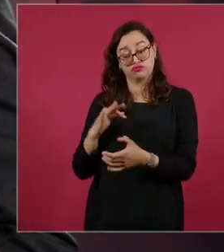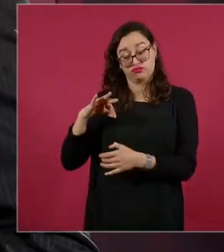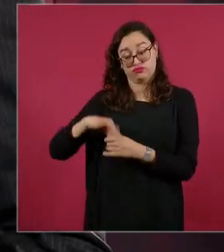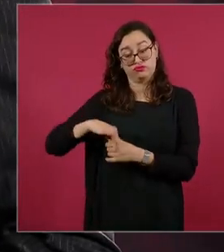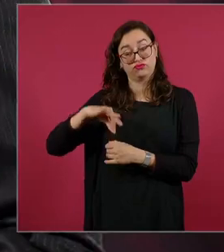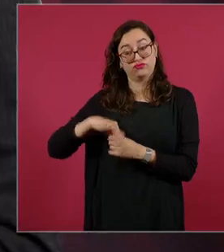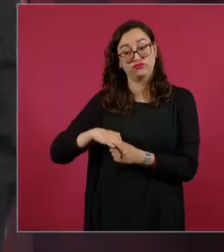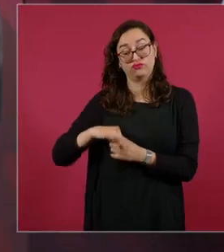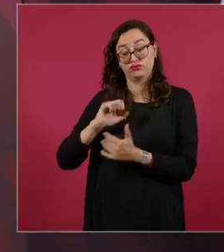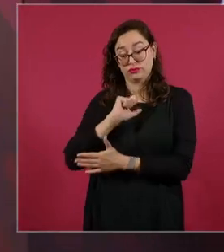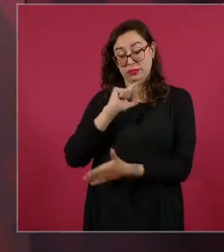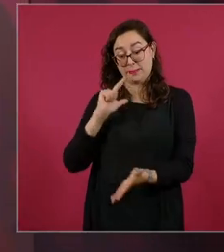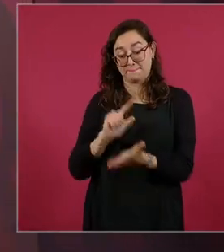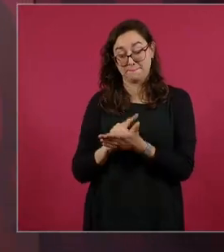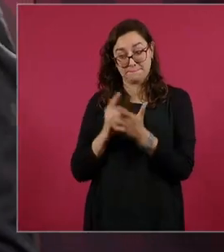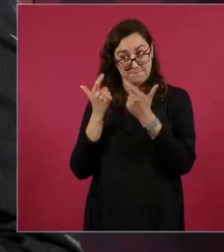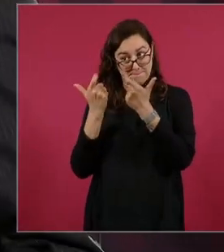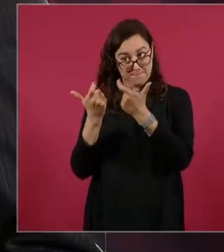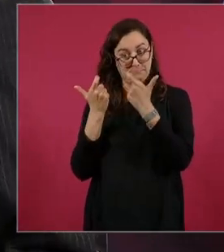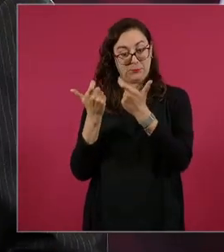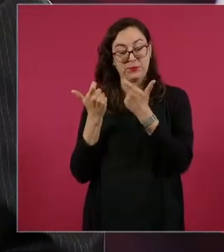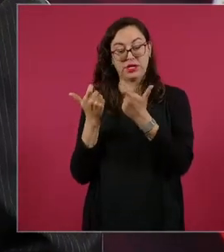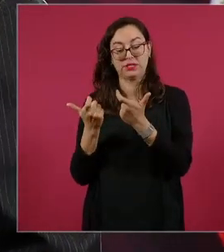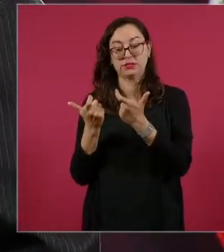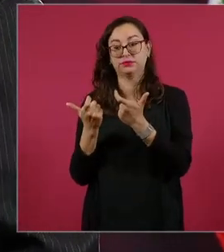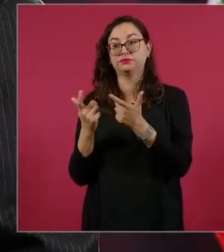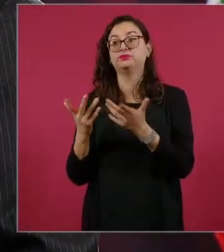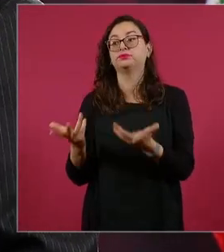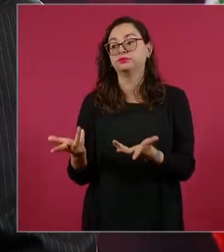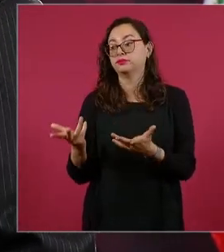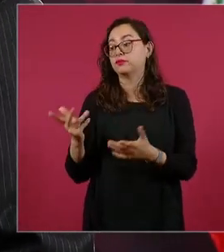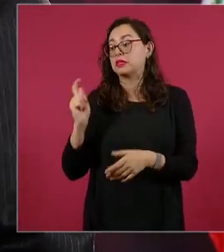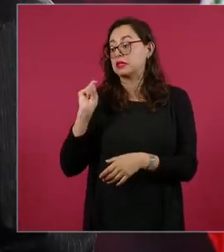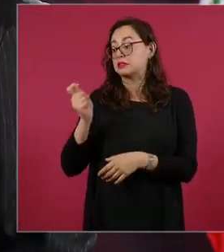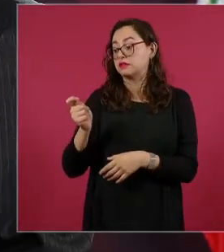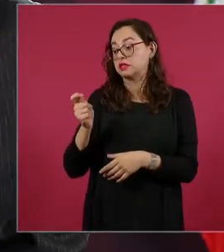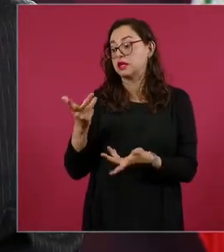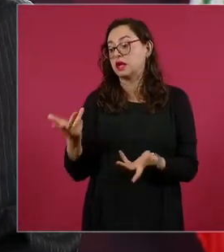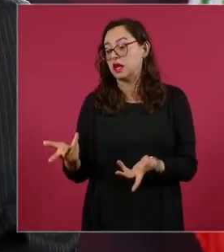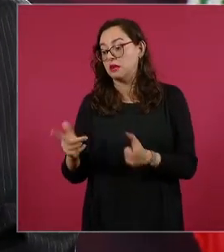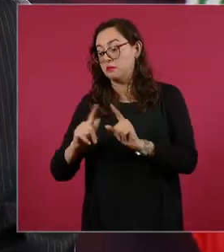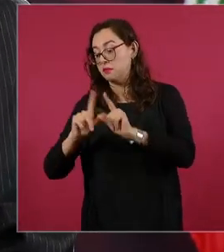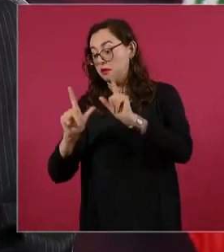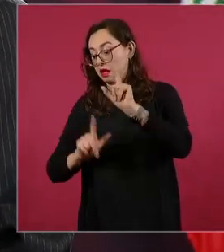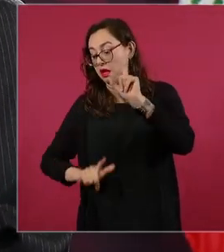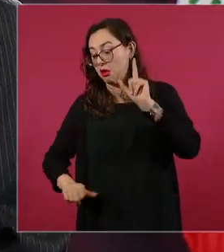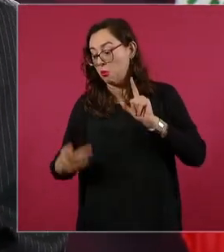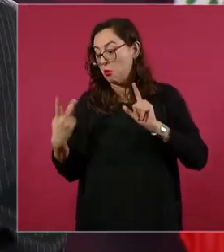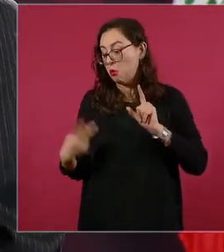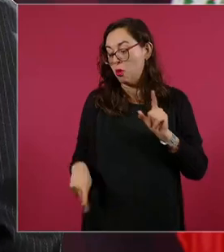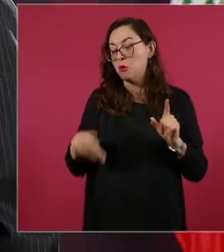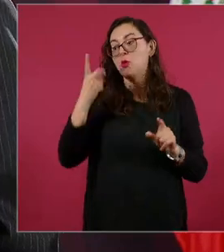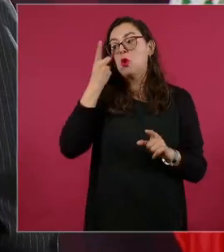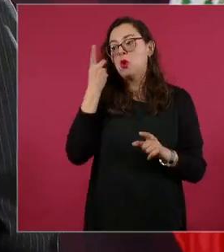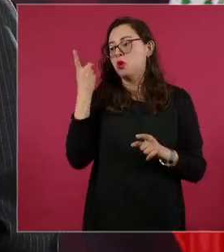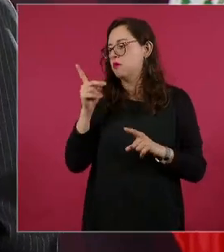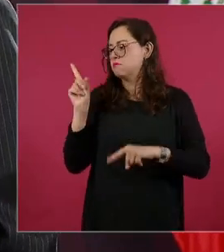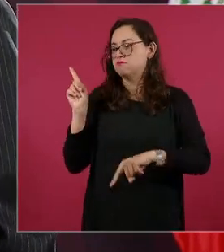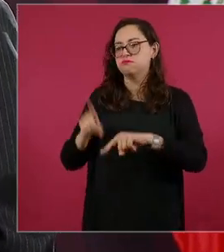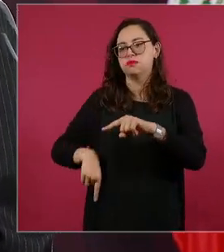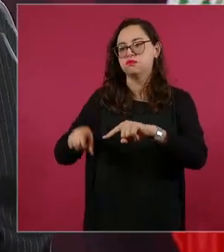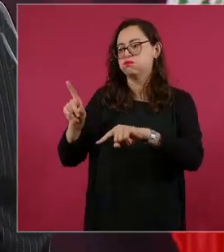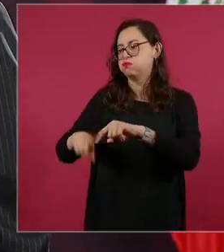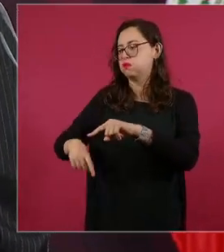que significa entregar los bienes del pueblo y de la nación a particulares